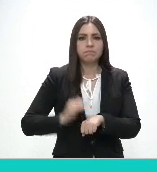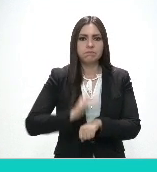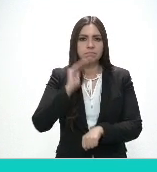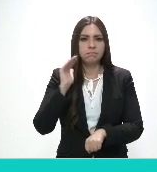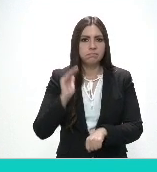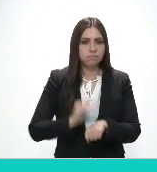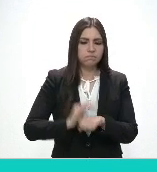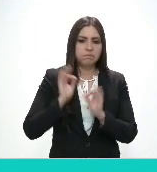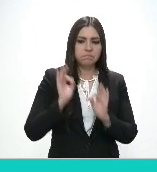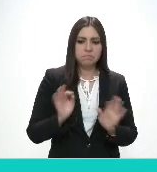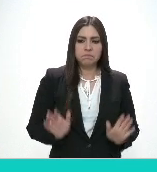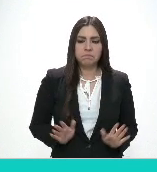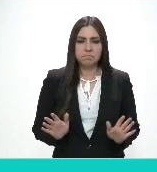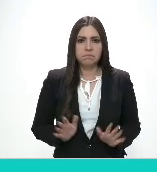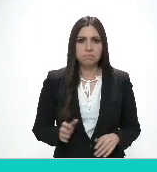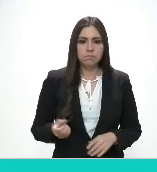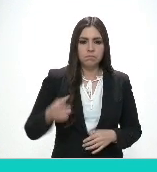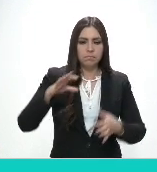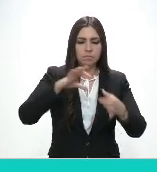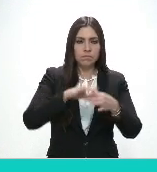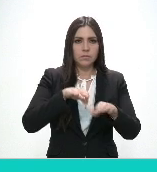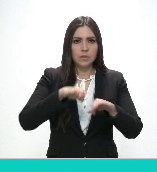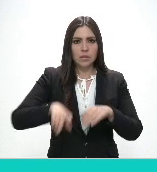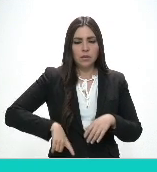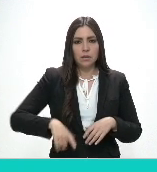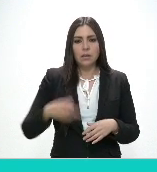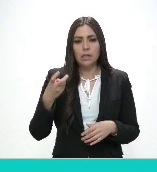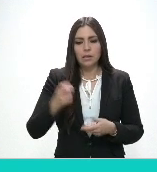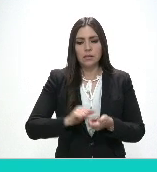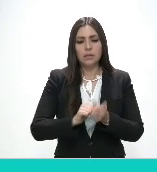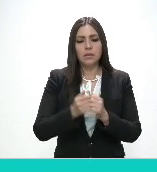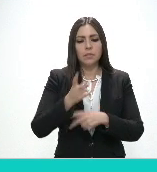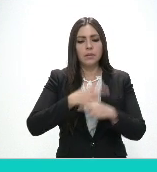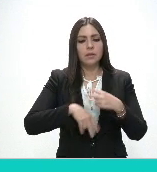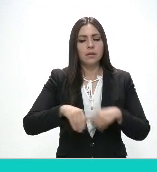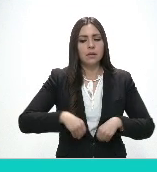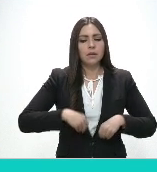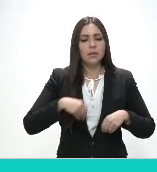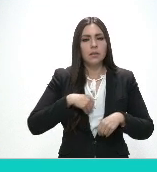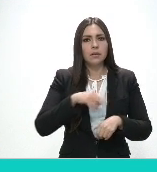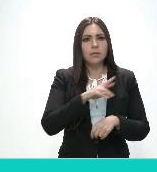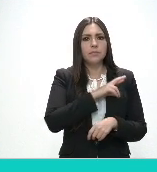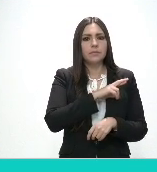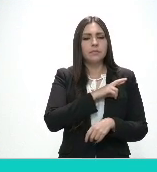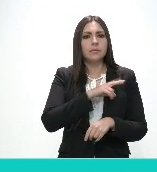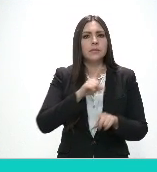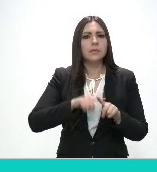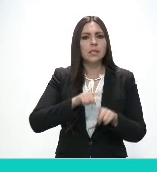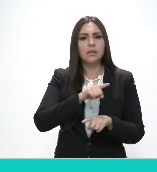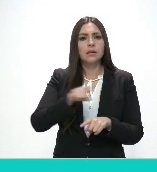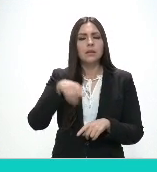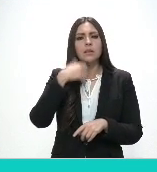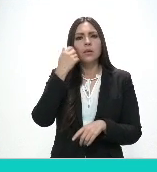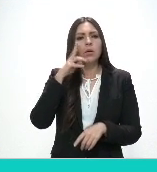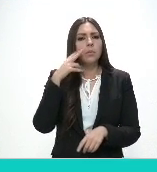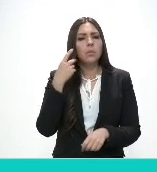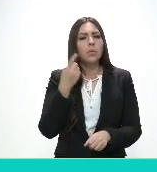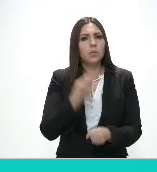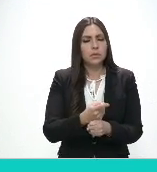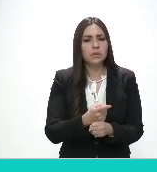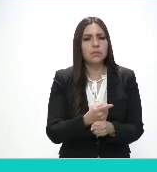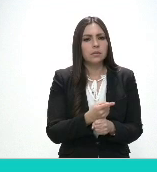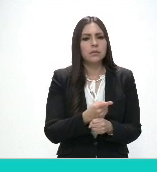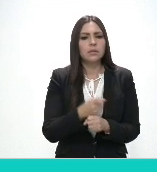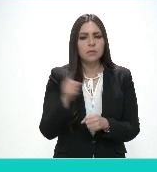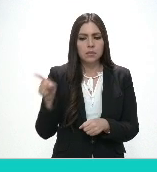justifica la injerencia en la vida privada de quienes de forma voluntaria se sometieron a la